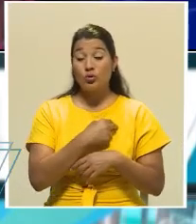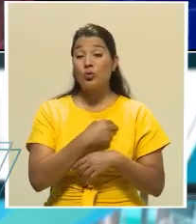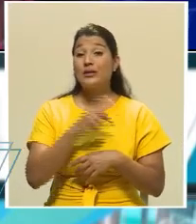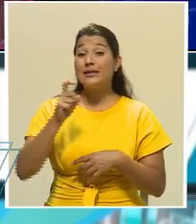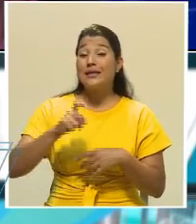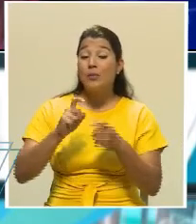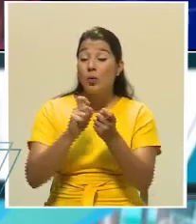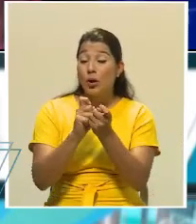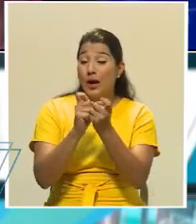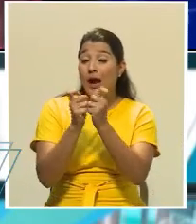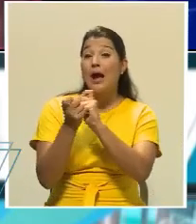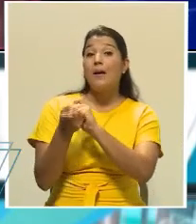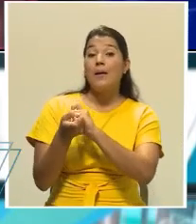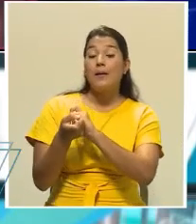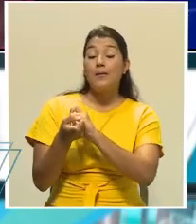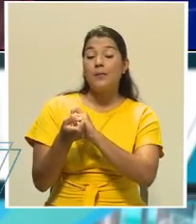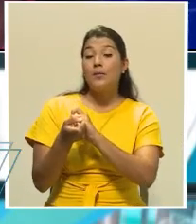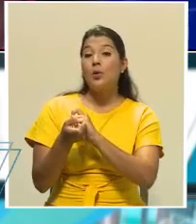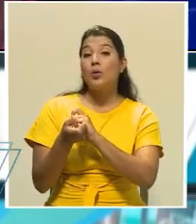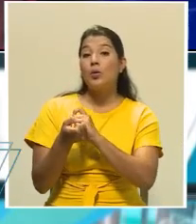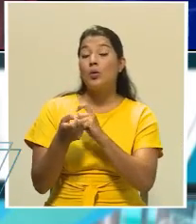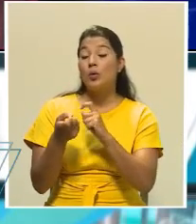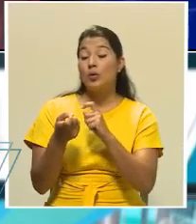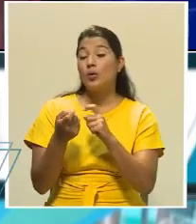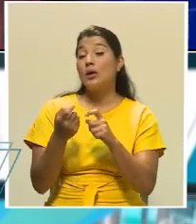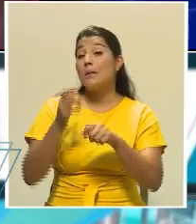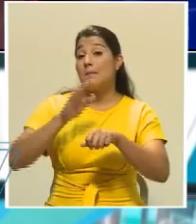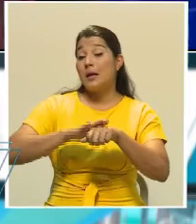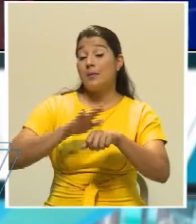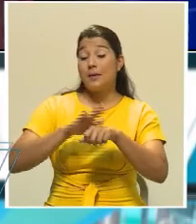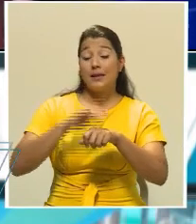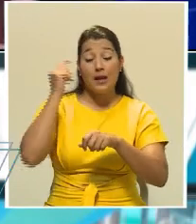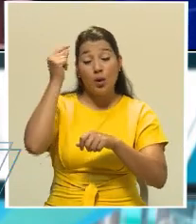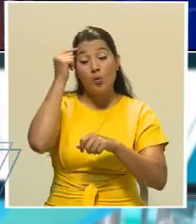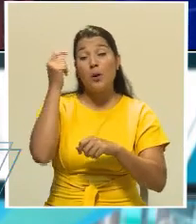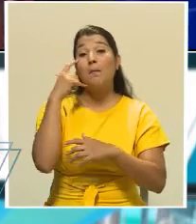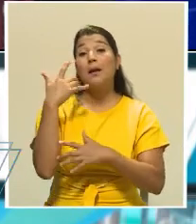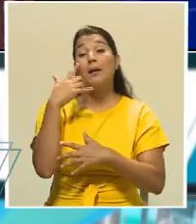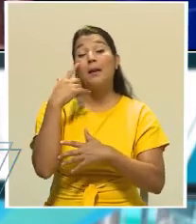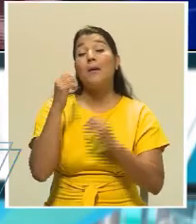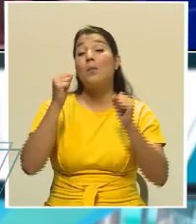reforma de nuestro Estado, ¿verdad? Para ver cómo